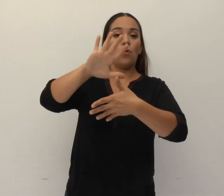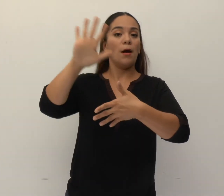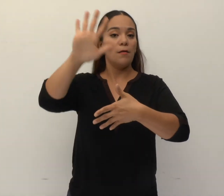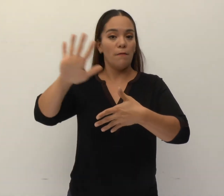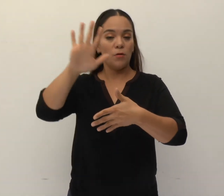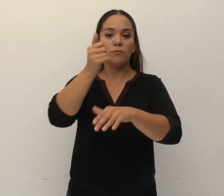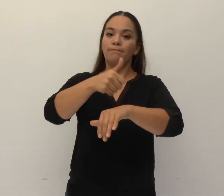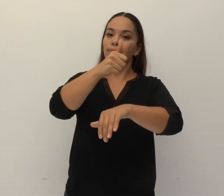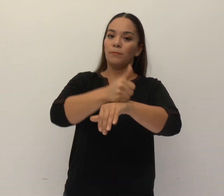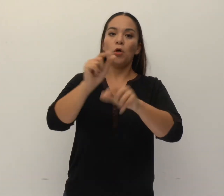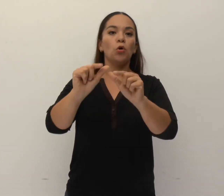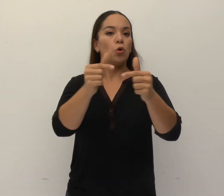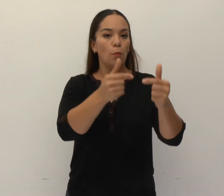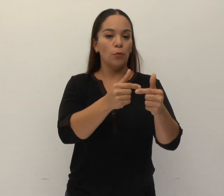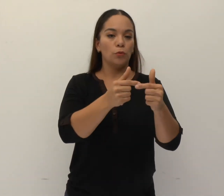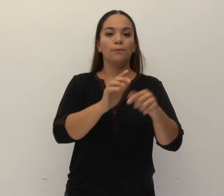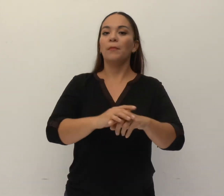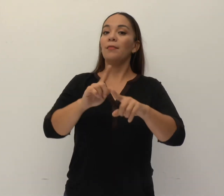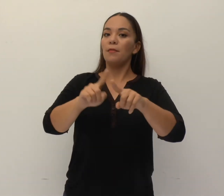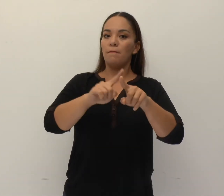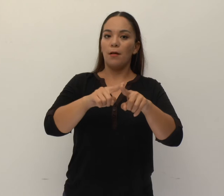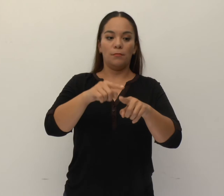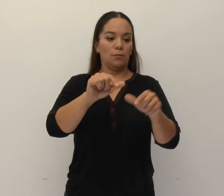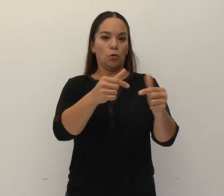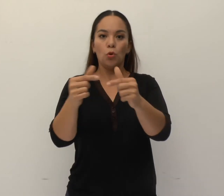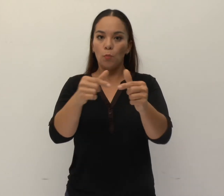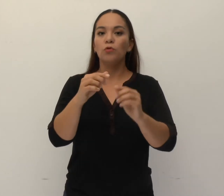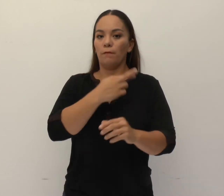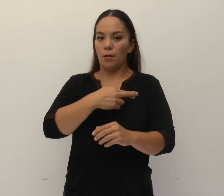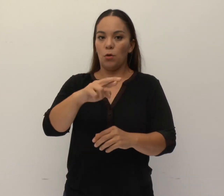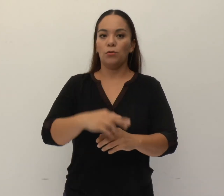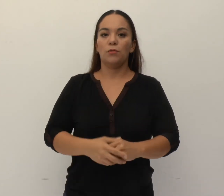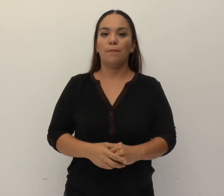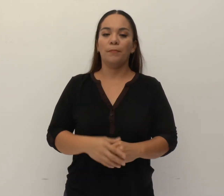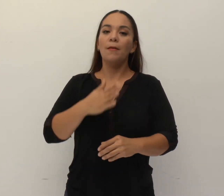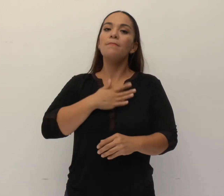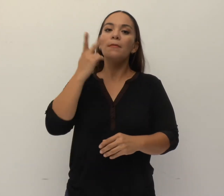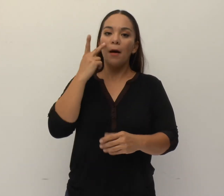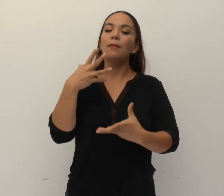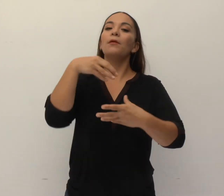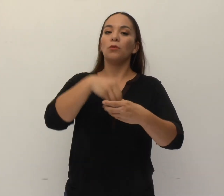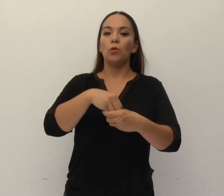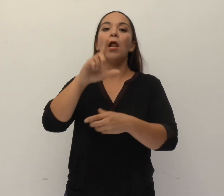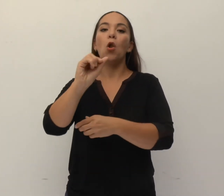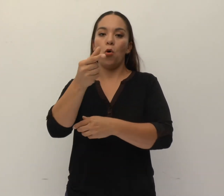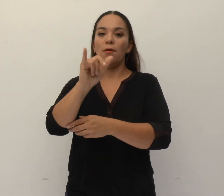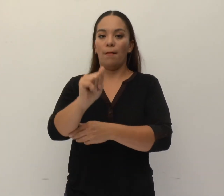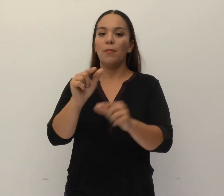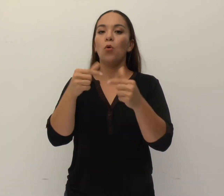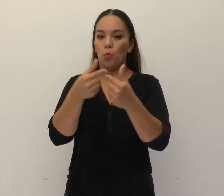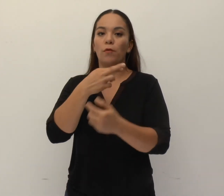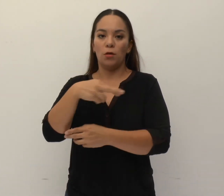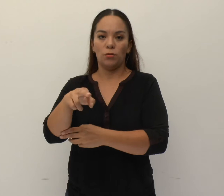establecieron logias de varias sociedades fraternales, como los Odd Fellows y los Masons. My father belonged to a lodge, but not the lodge. Your father was a lodge